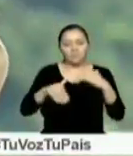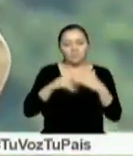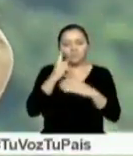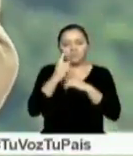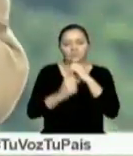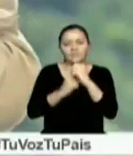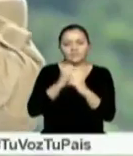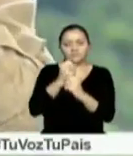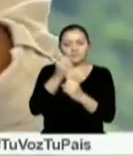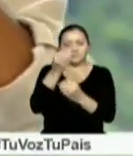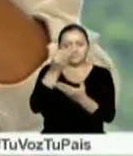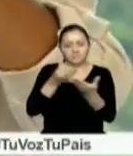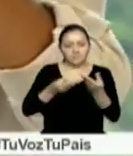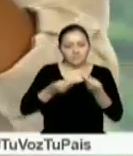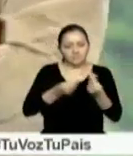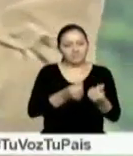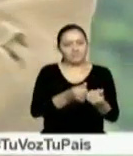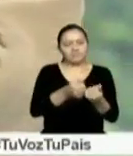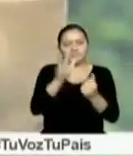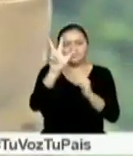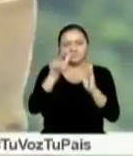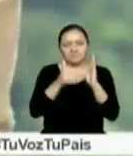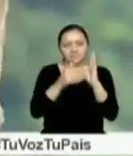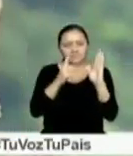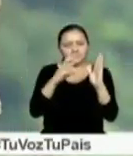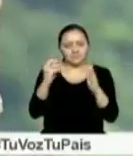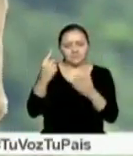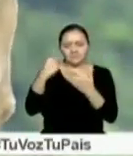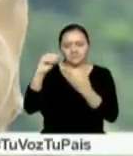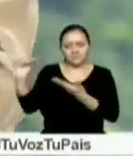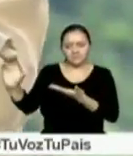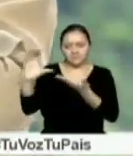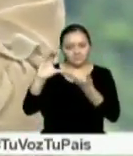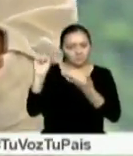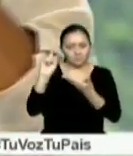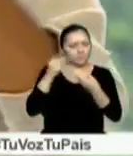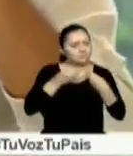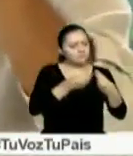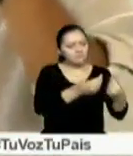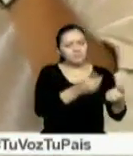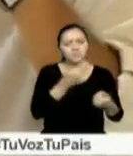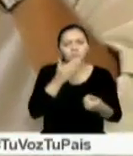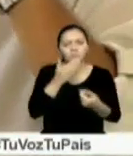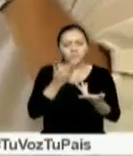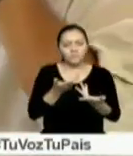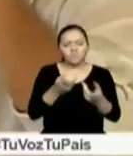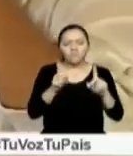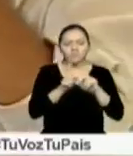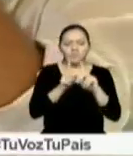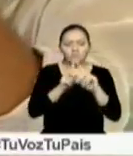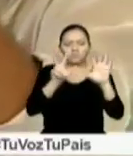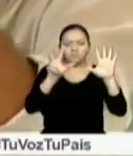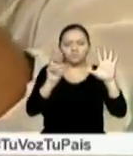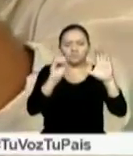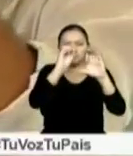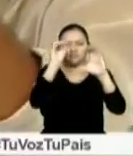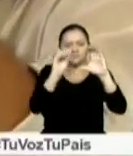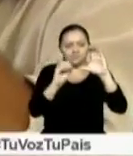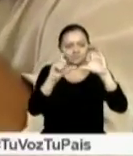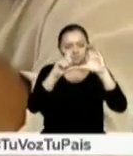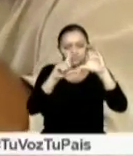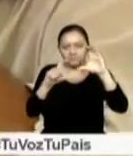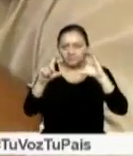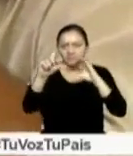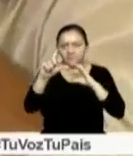año 3600 millones equivalen al 80% de toda la